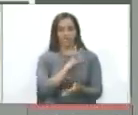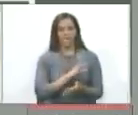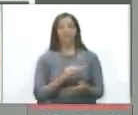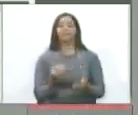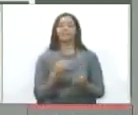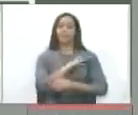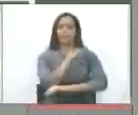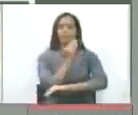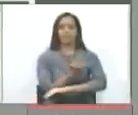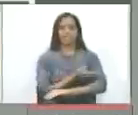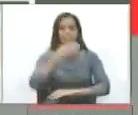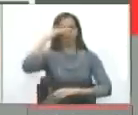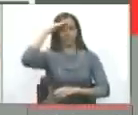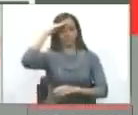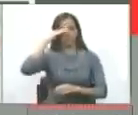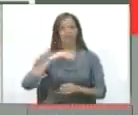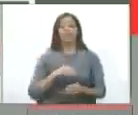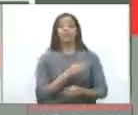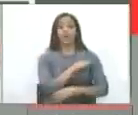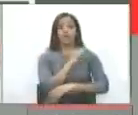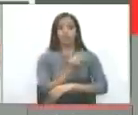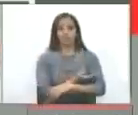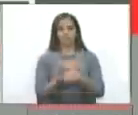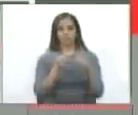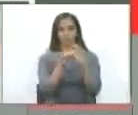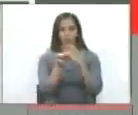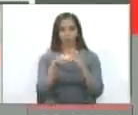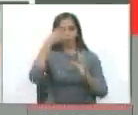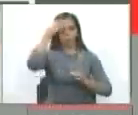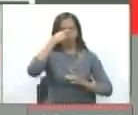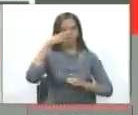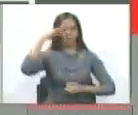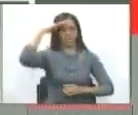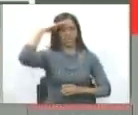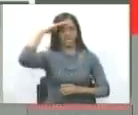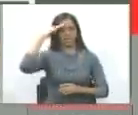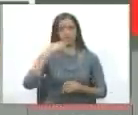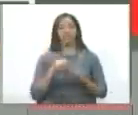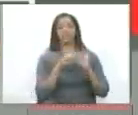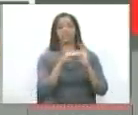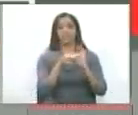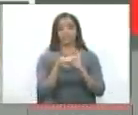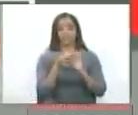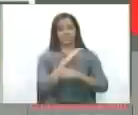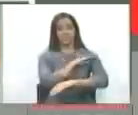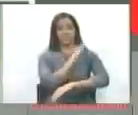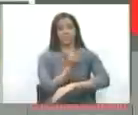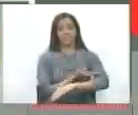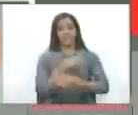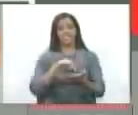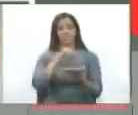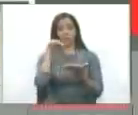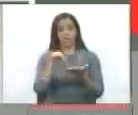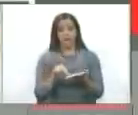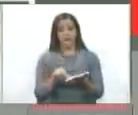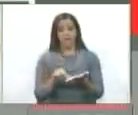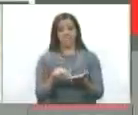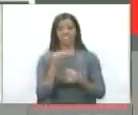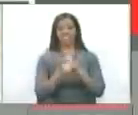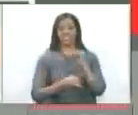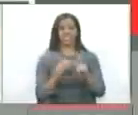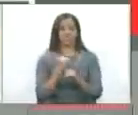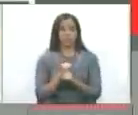fortalecimiento militar, de fortalecimiento de la Unión Cívico-Militar, de fortalecimiento nacional, de fortalecimiento